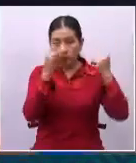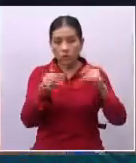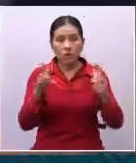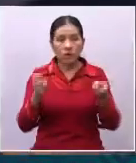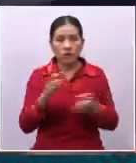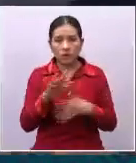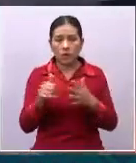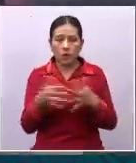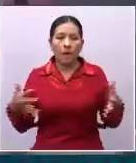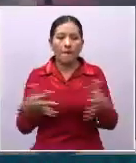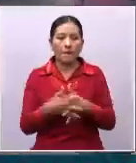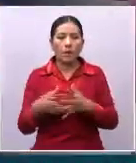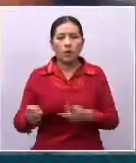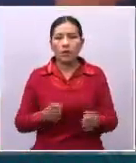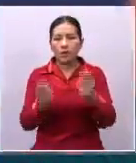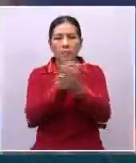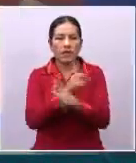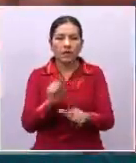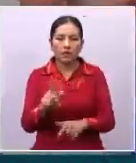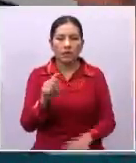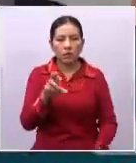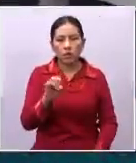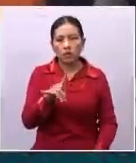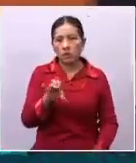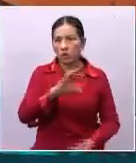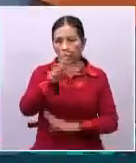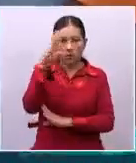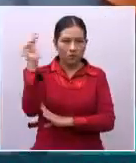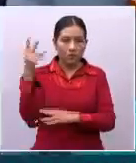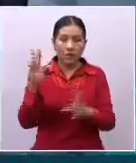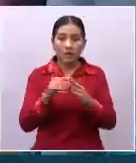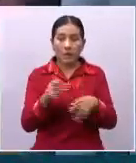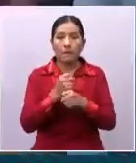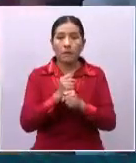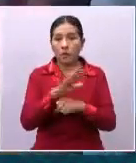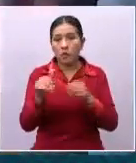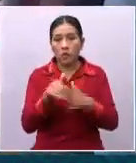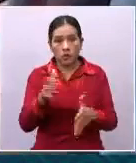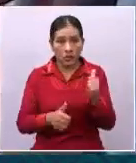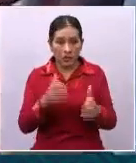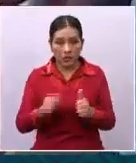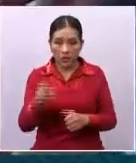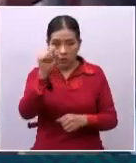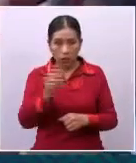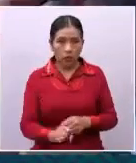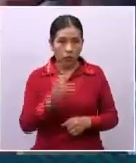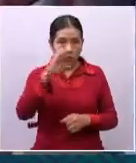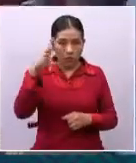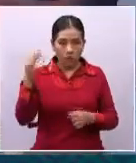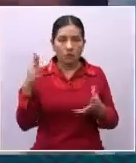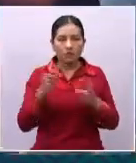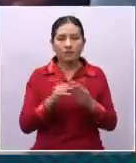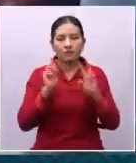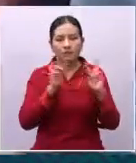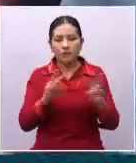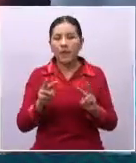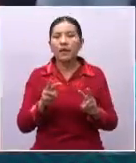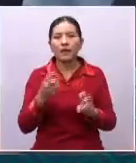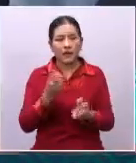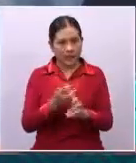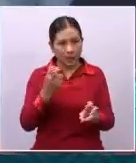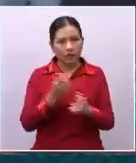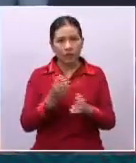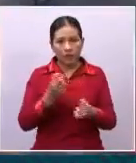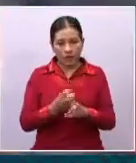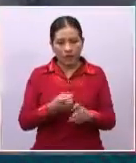del transporte libre en el trópico de Cochabamba. Productores lecheros de la zona sur de Cochabamba denunciaron que fueron severamente perjudicados